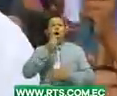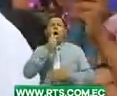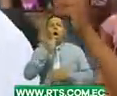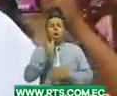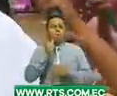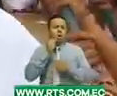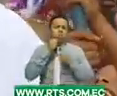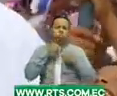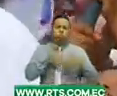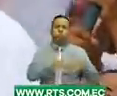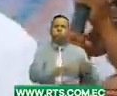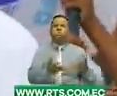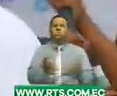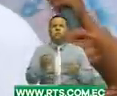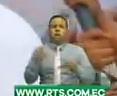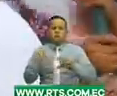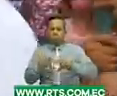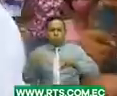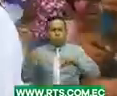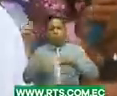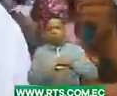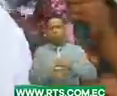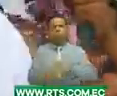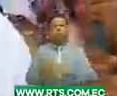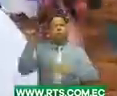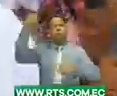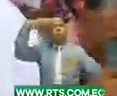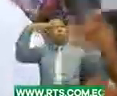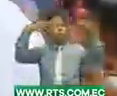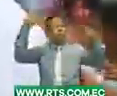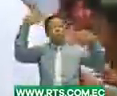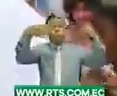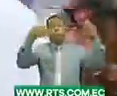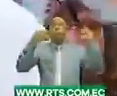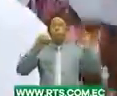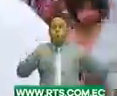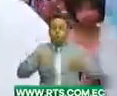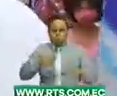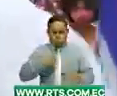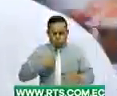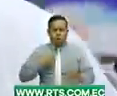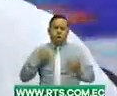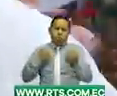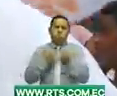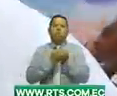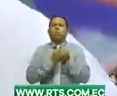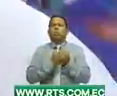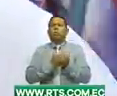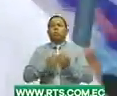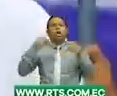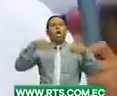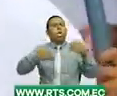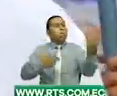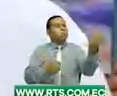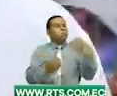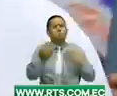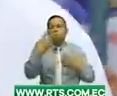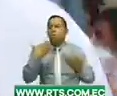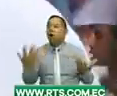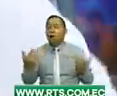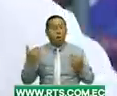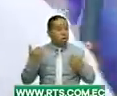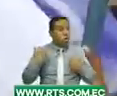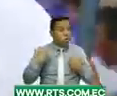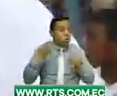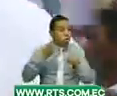el alcantarillado, el alumbrado público que me pide la gente. Cuenten conmigo. ¿Qué me dice la gente aquí? No tenemos internet,